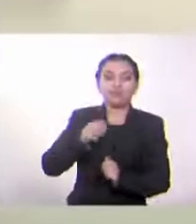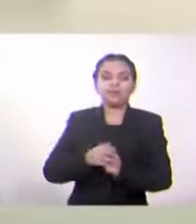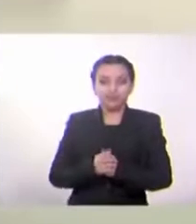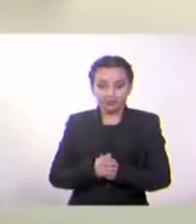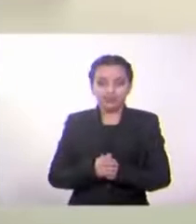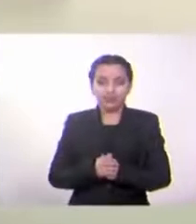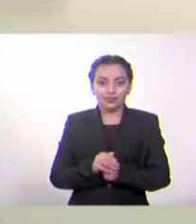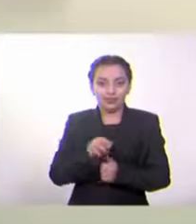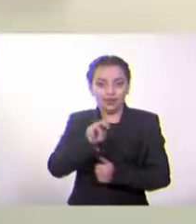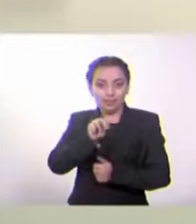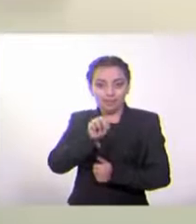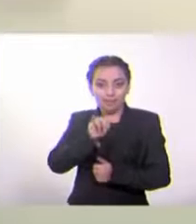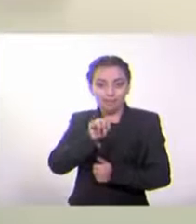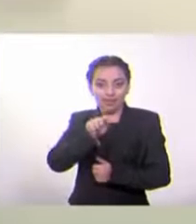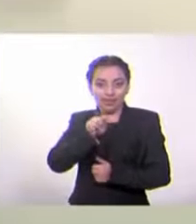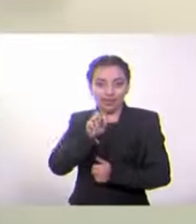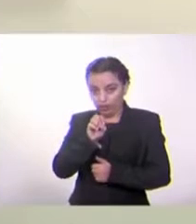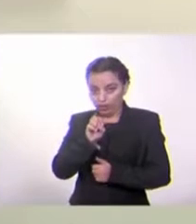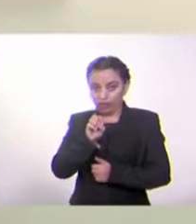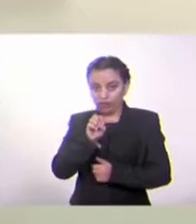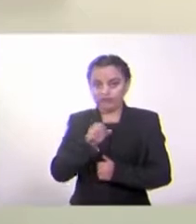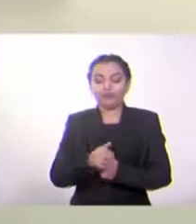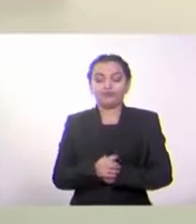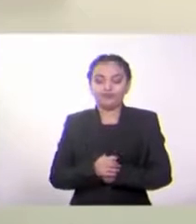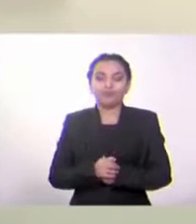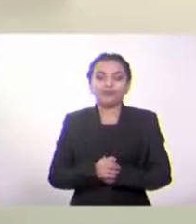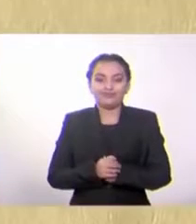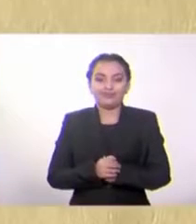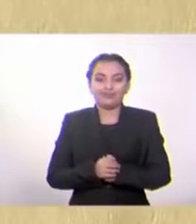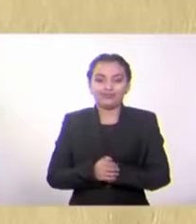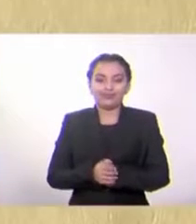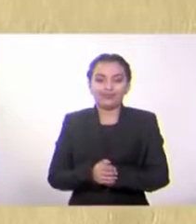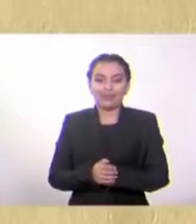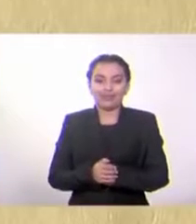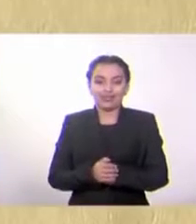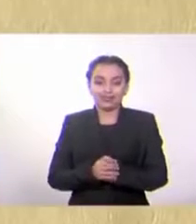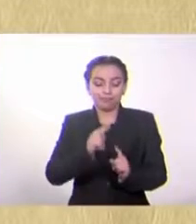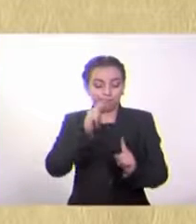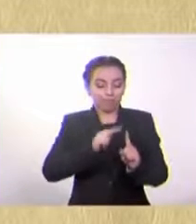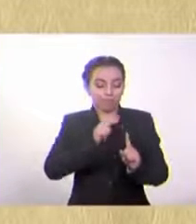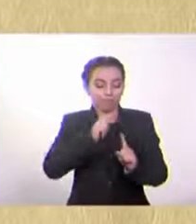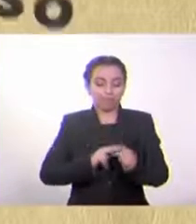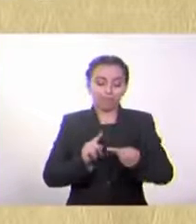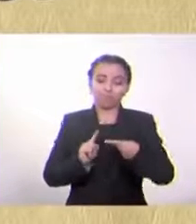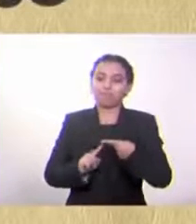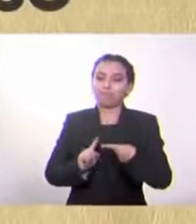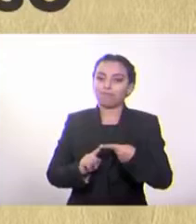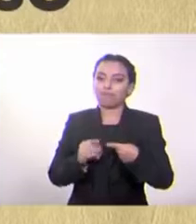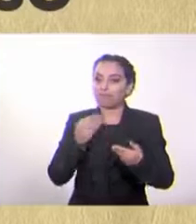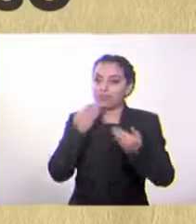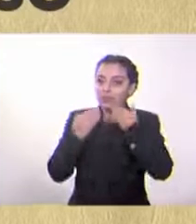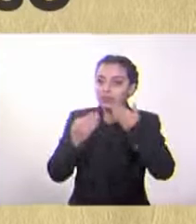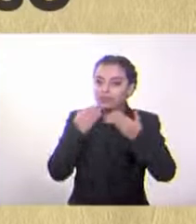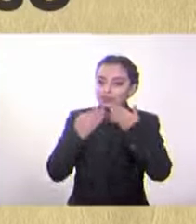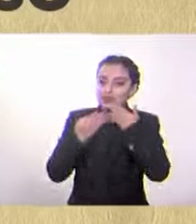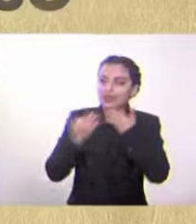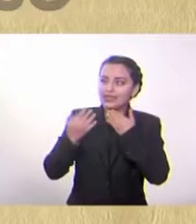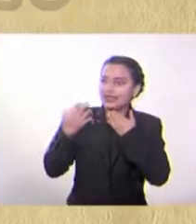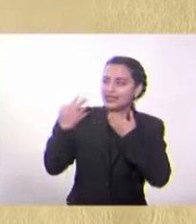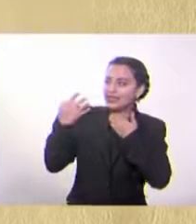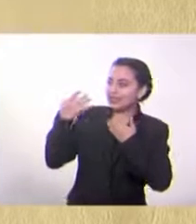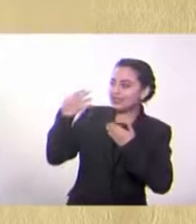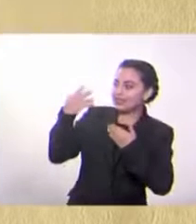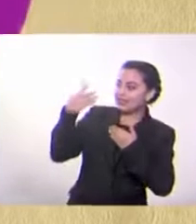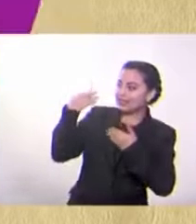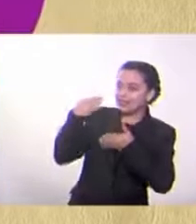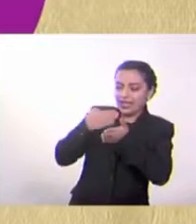necesario que definamos algunas características específicas de los mitos. La primera es que tratan de explicar el origen del universo.